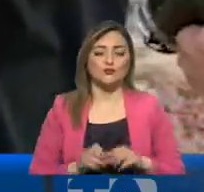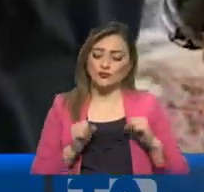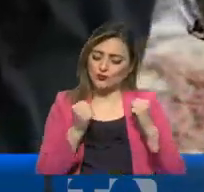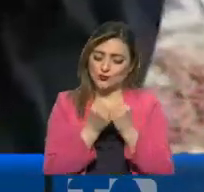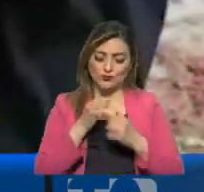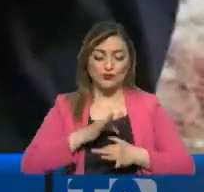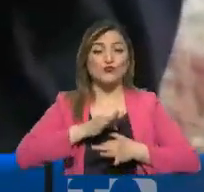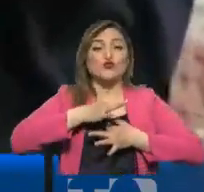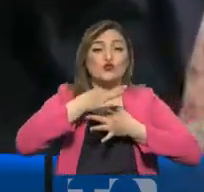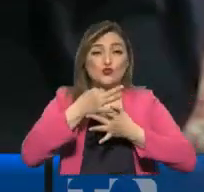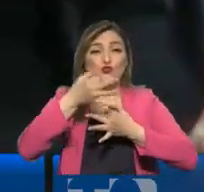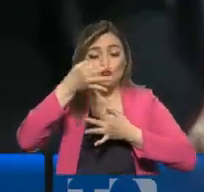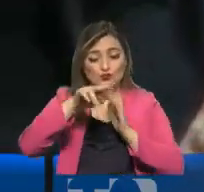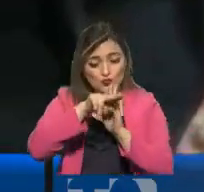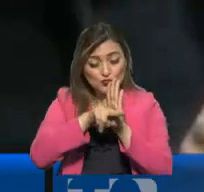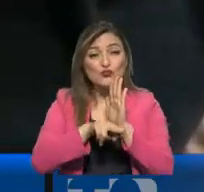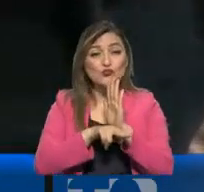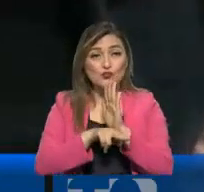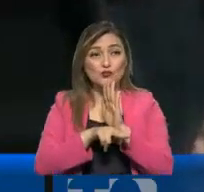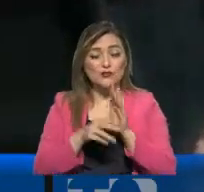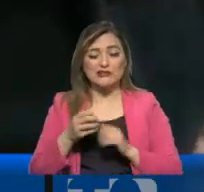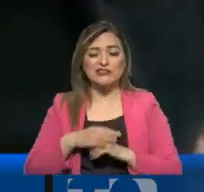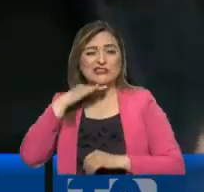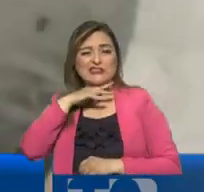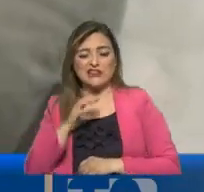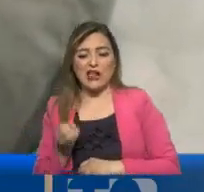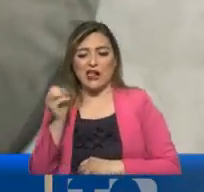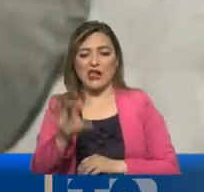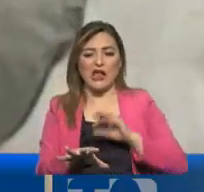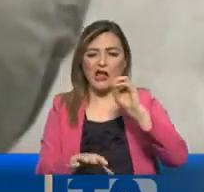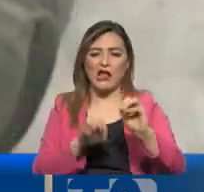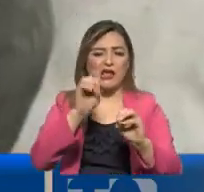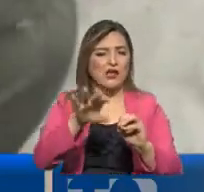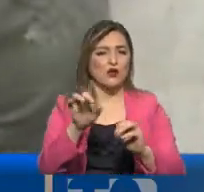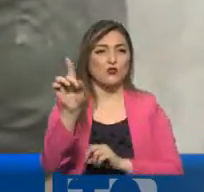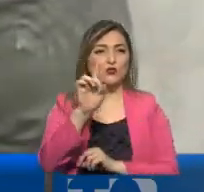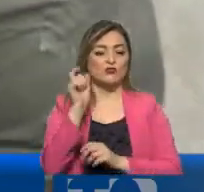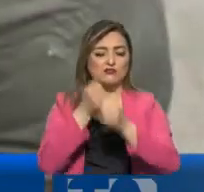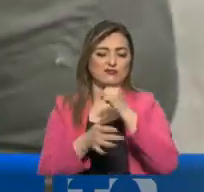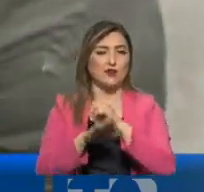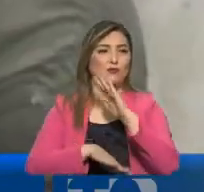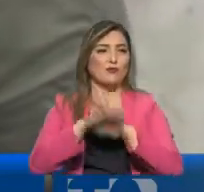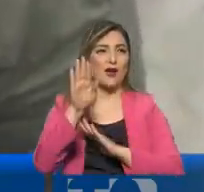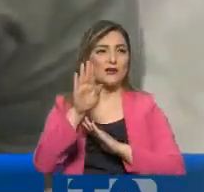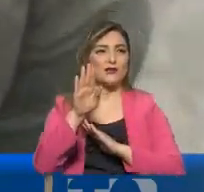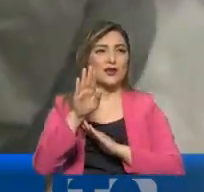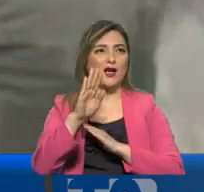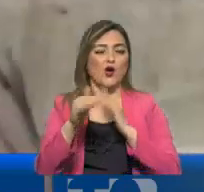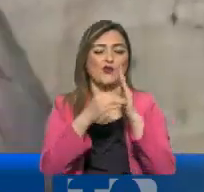sociedad civil cumpliendo las normas de no contaminación oceánica, no sobrepesca, no pesca ilegal